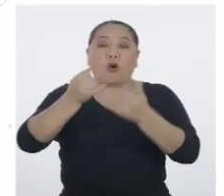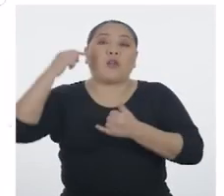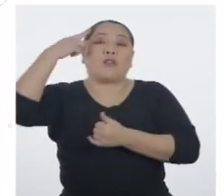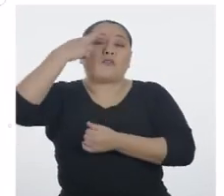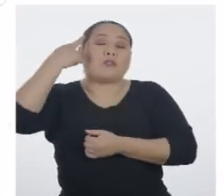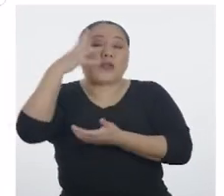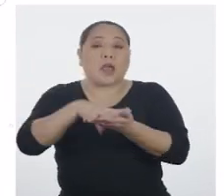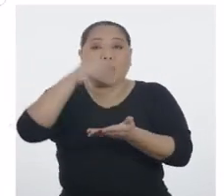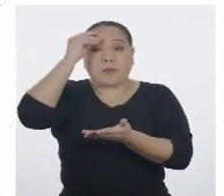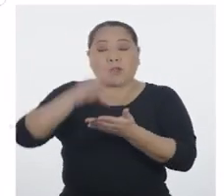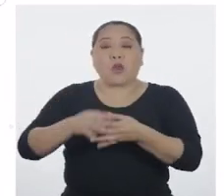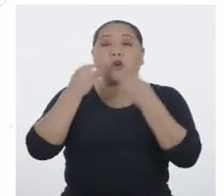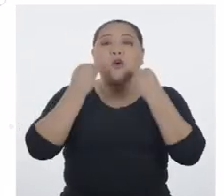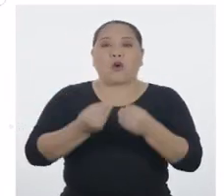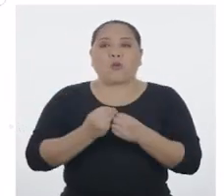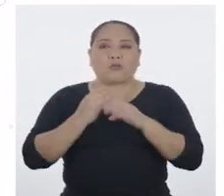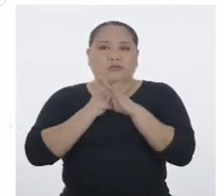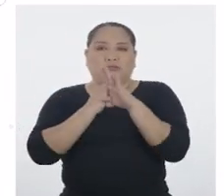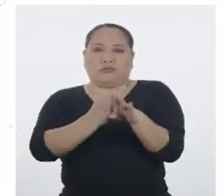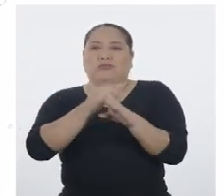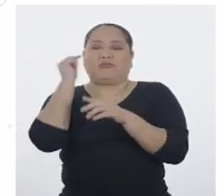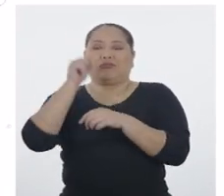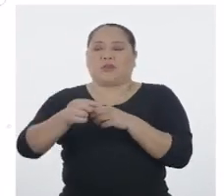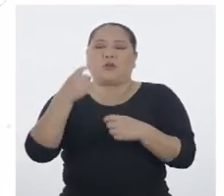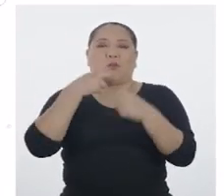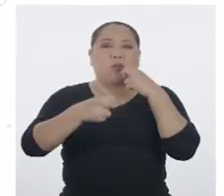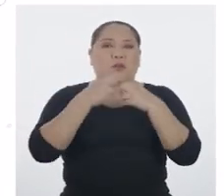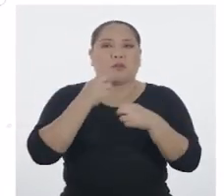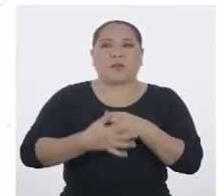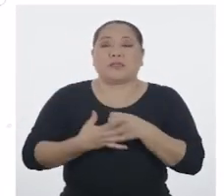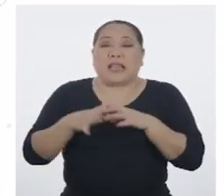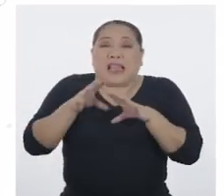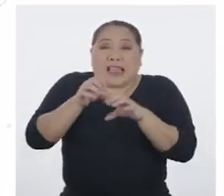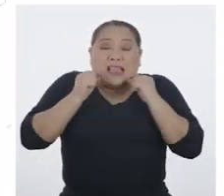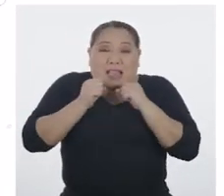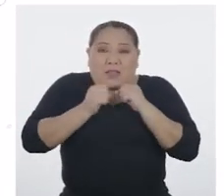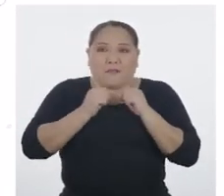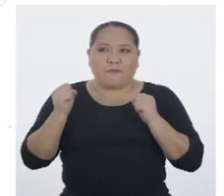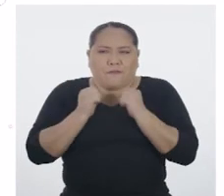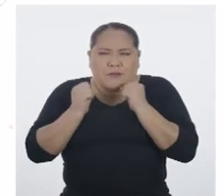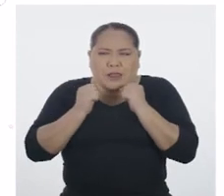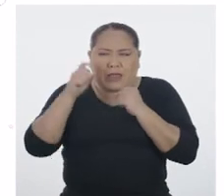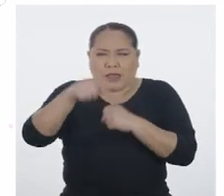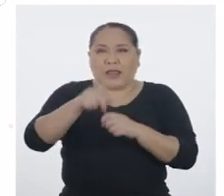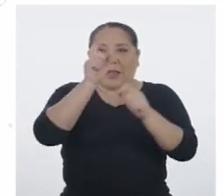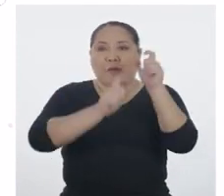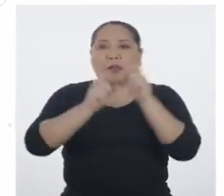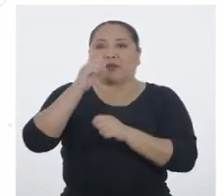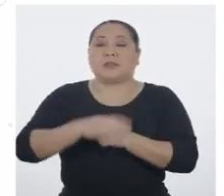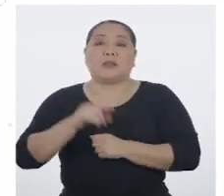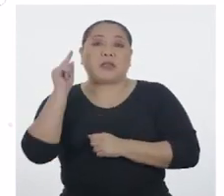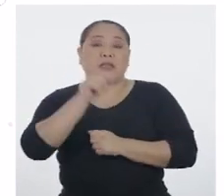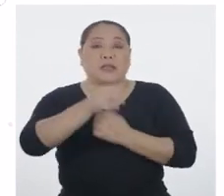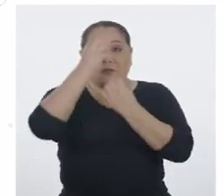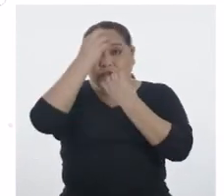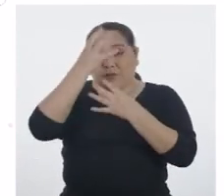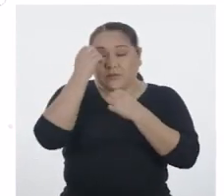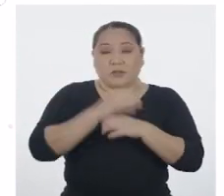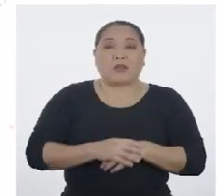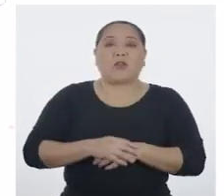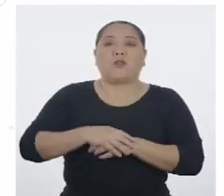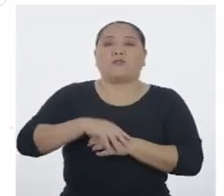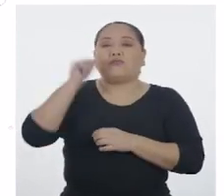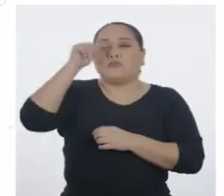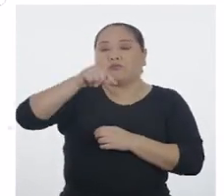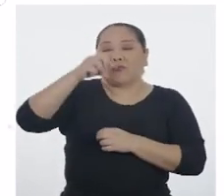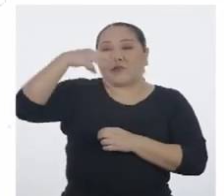Hoy reflexionamos y aprendimos sobre cómo mitigar los efectos de las heladas y los friajes en los seres vivos, a partir de la